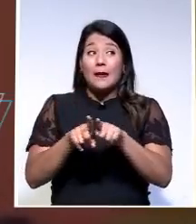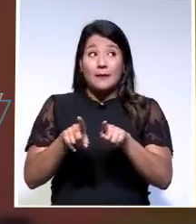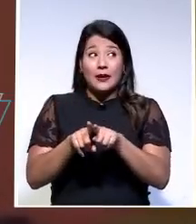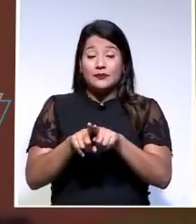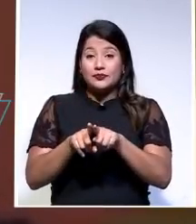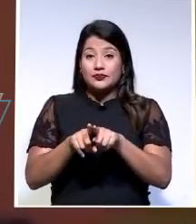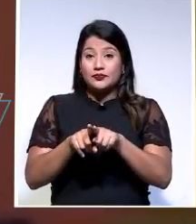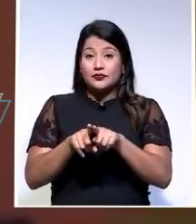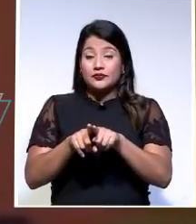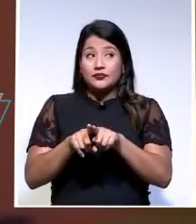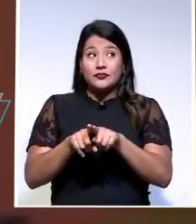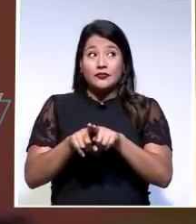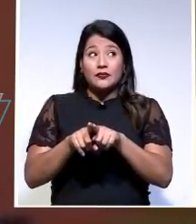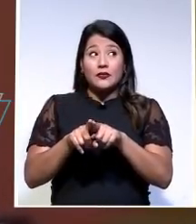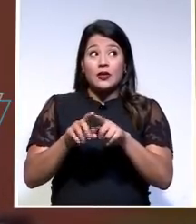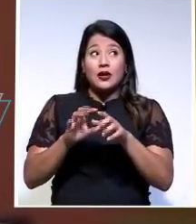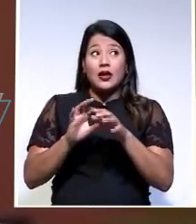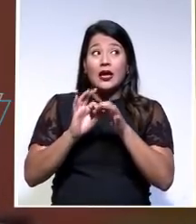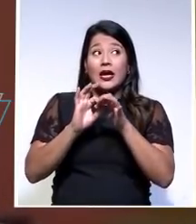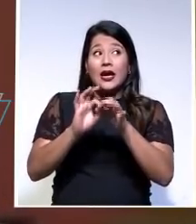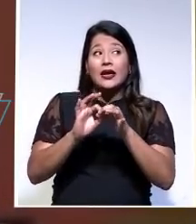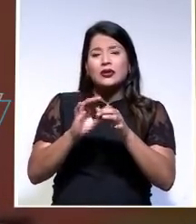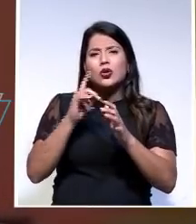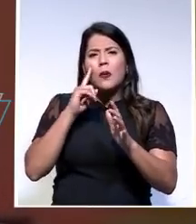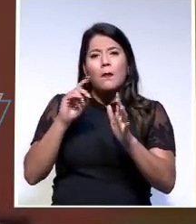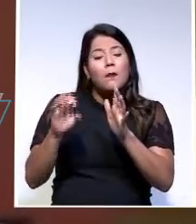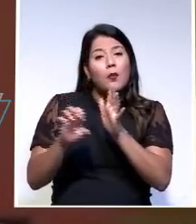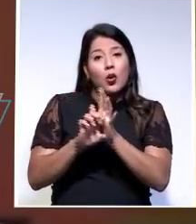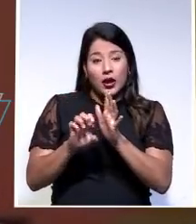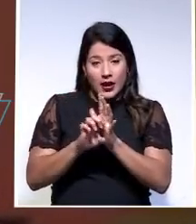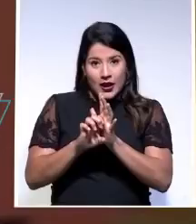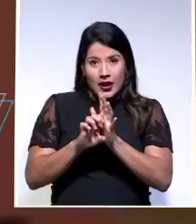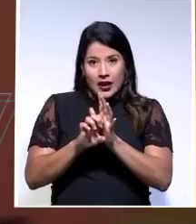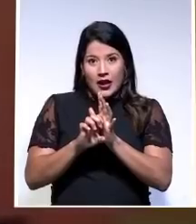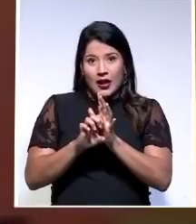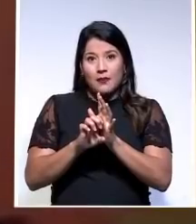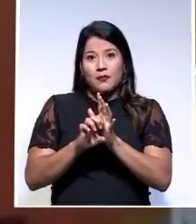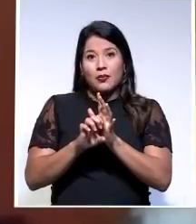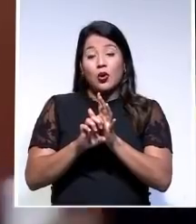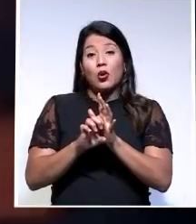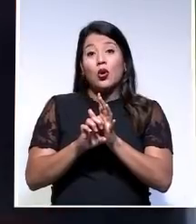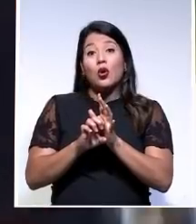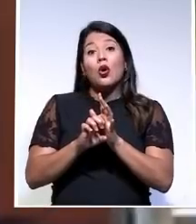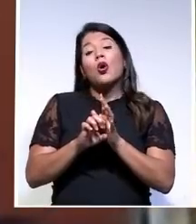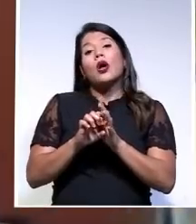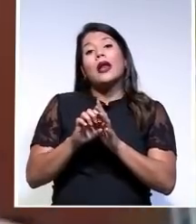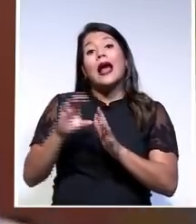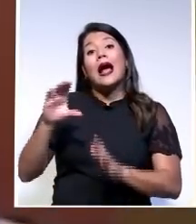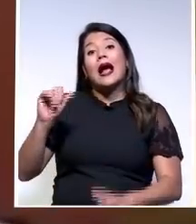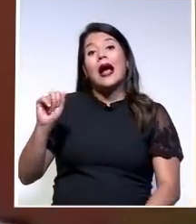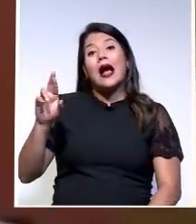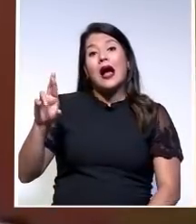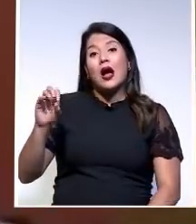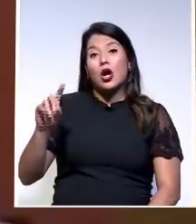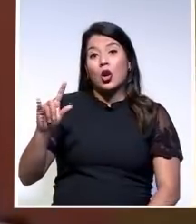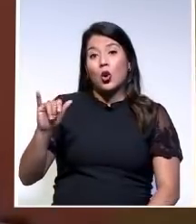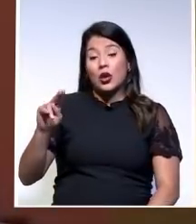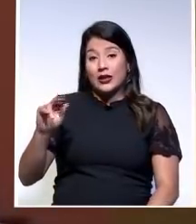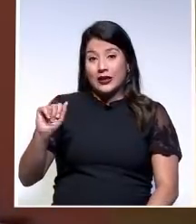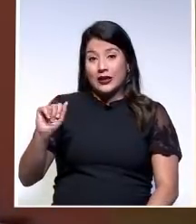responde a que, por ejemplo, se presentaran 14 denuncias de incidencias, lo cual